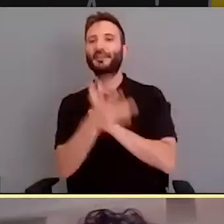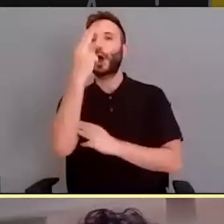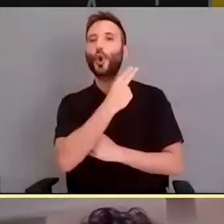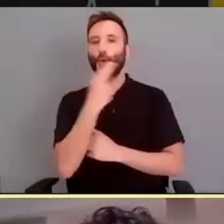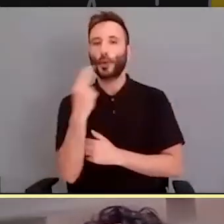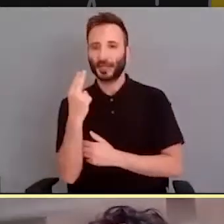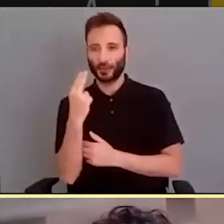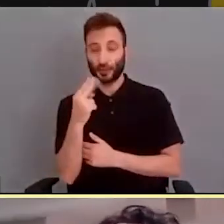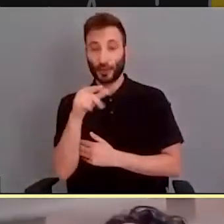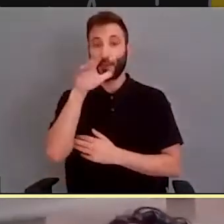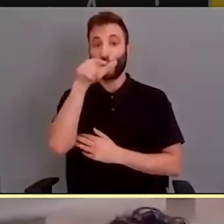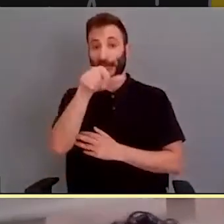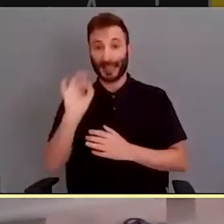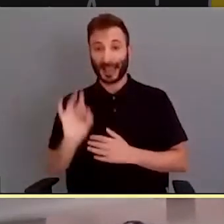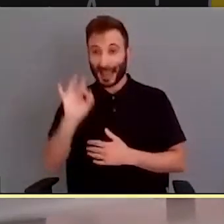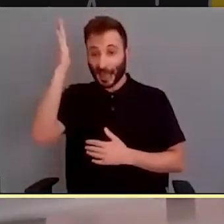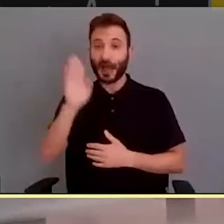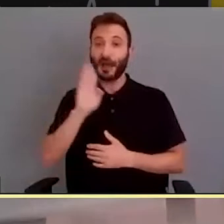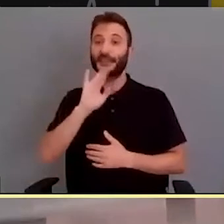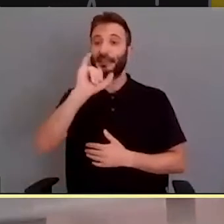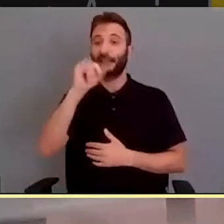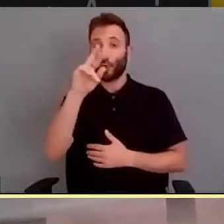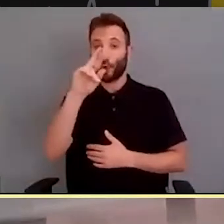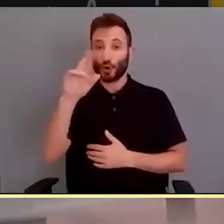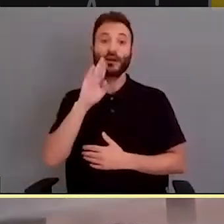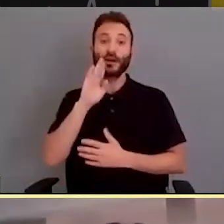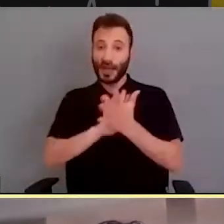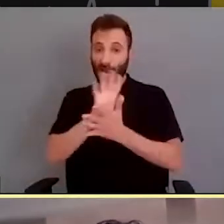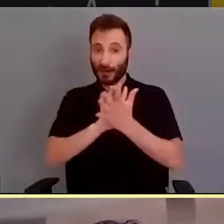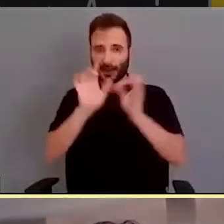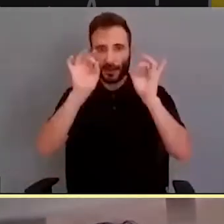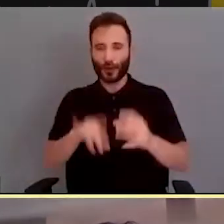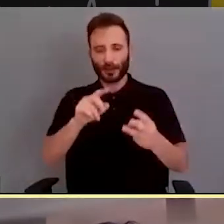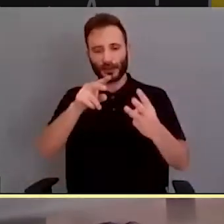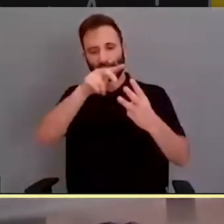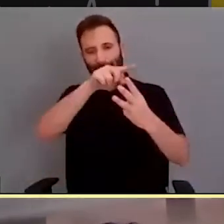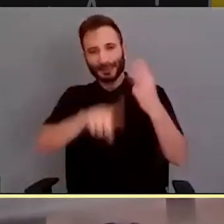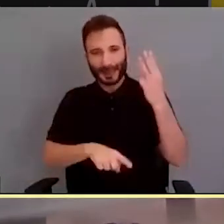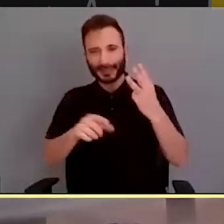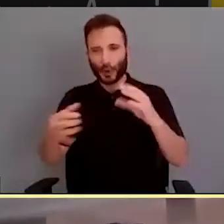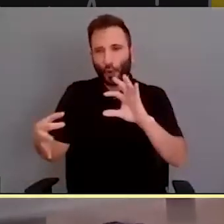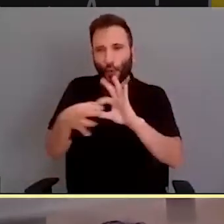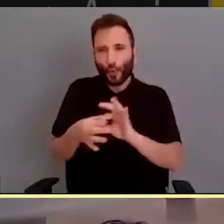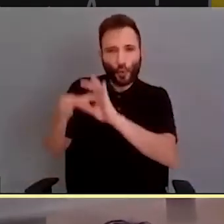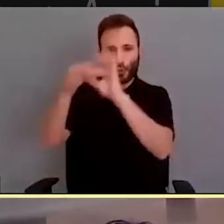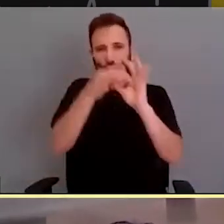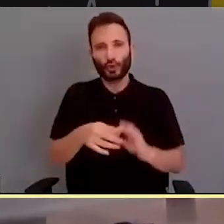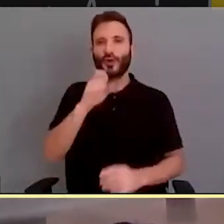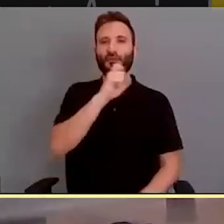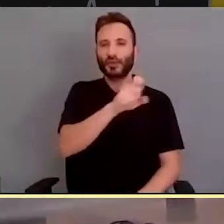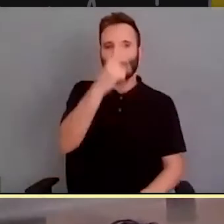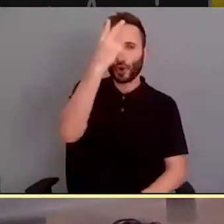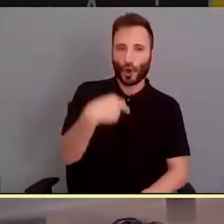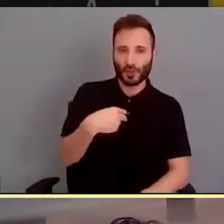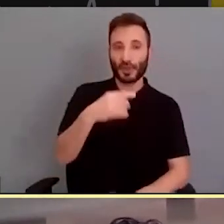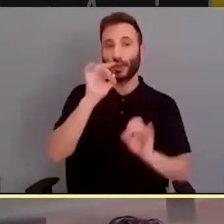iniciativa, como ha comentado antes Igor, surgió de esa iniciativa conjunta de Fundación 11, como